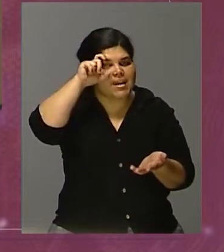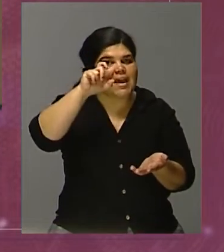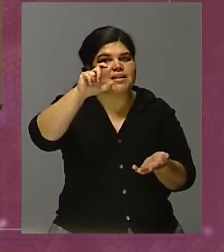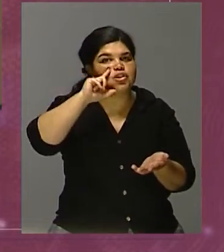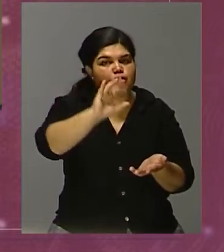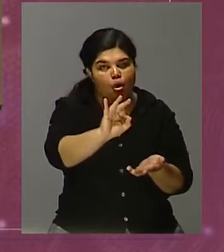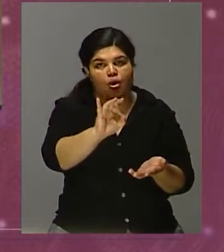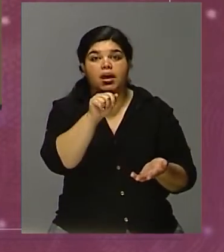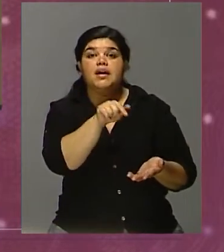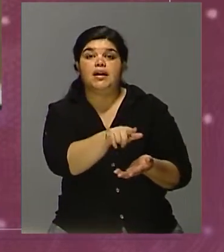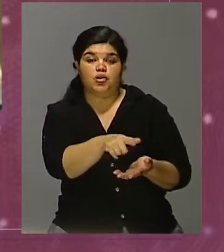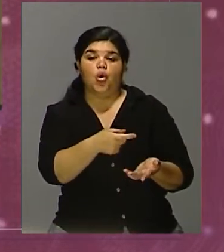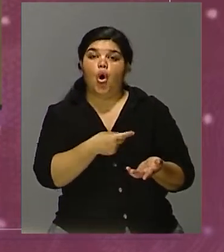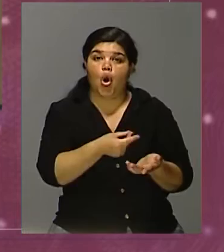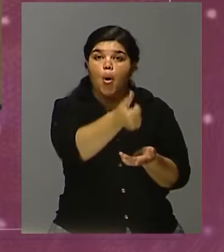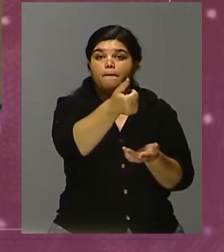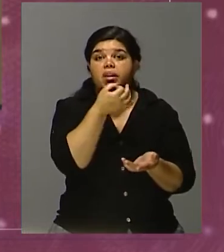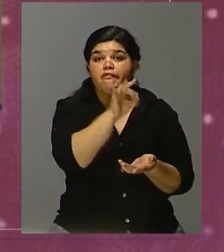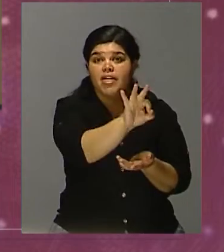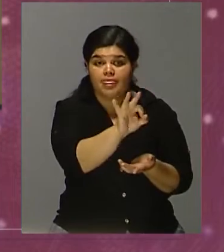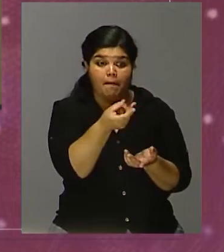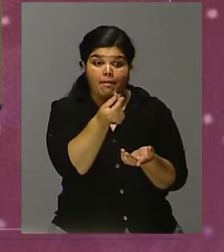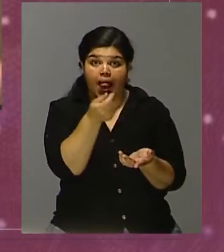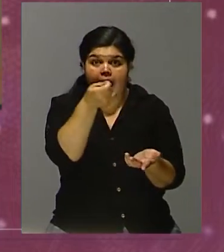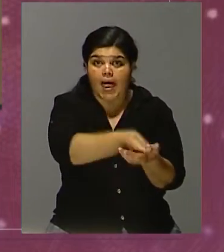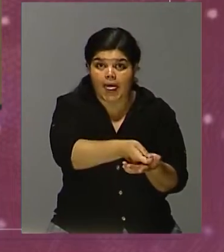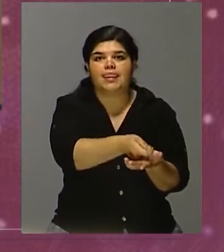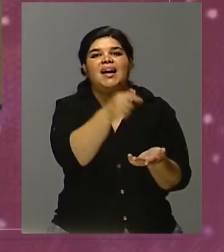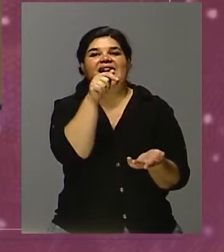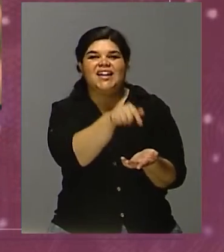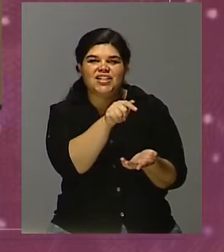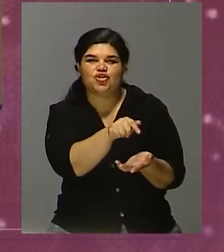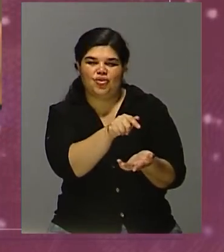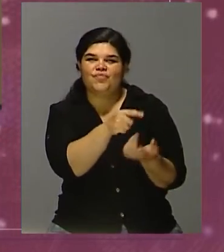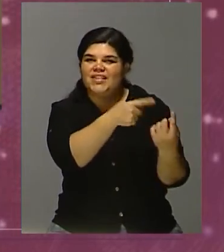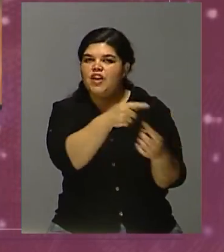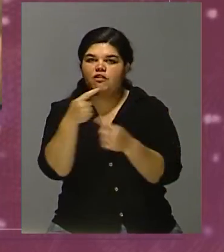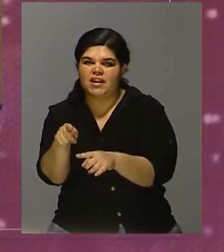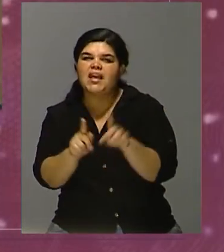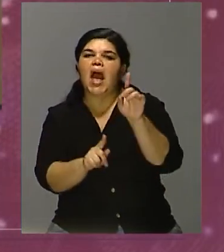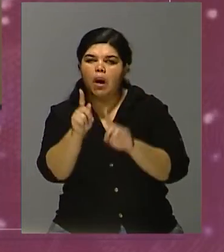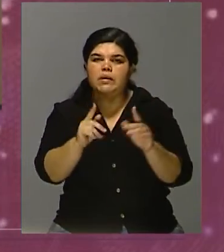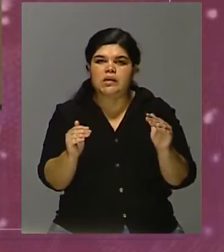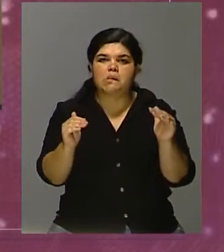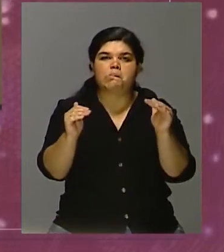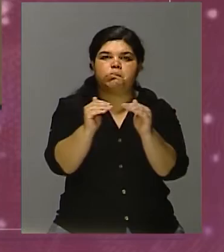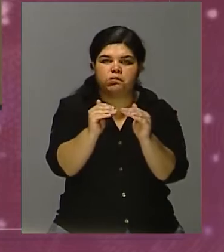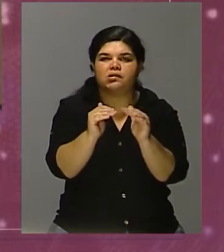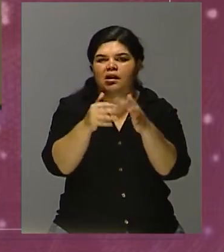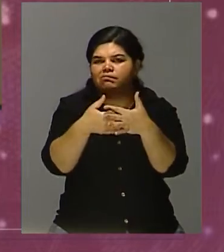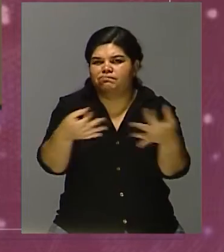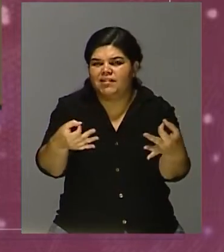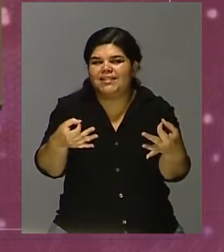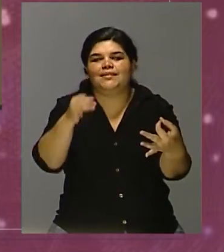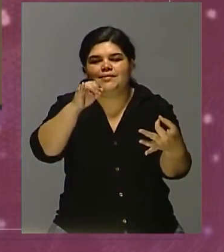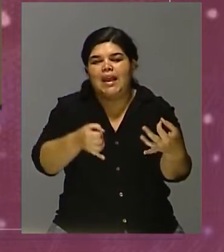por comprarnos o vendernos ese activo financiero. Algunas veces podrán estar de acuerdo precio y valor. Claro. Pero muchas veces por